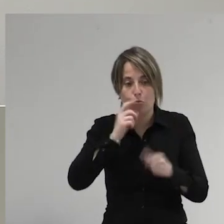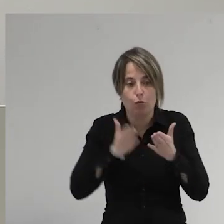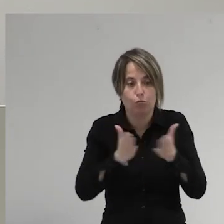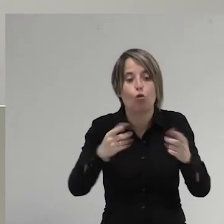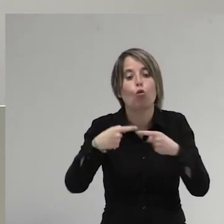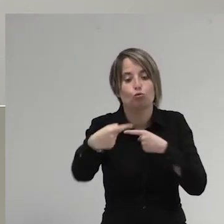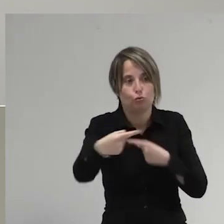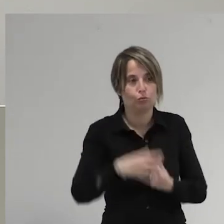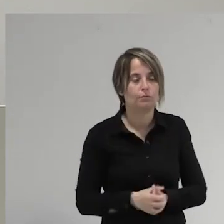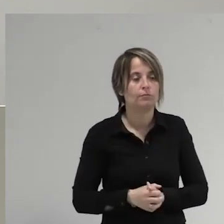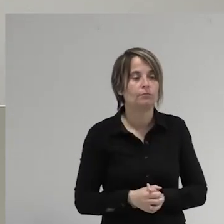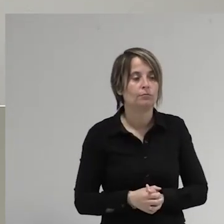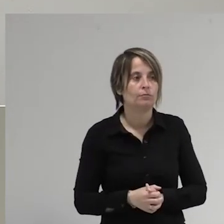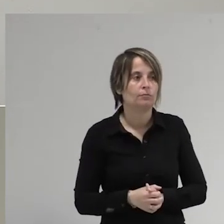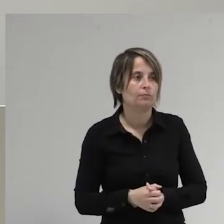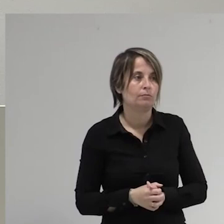Sí.